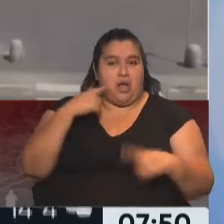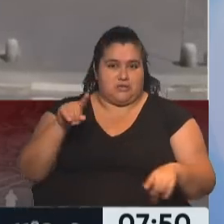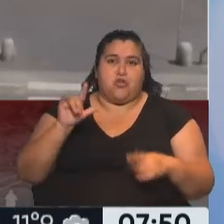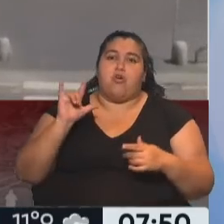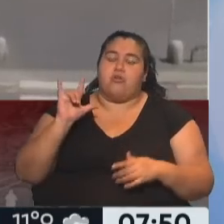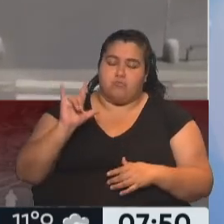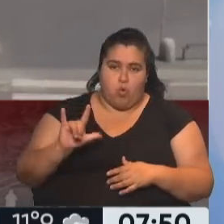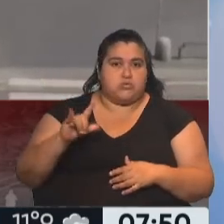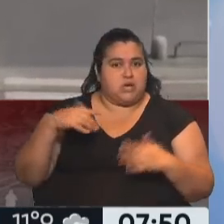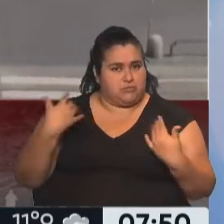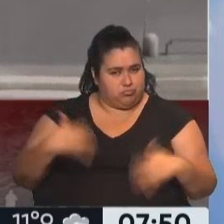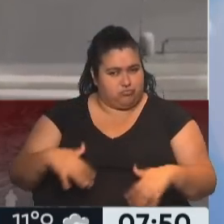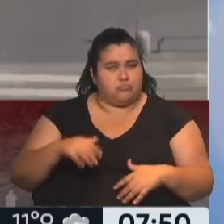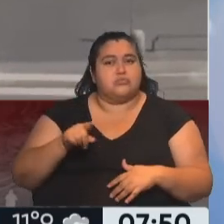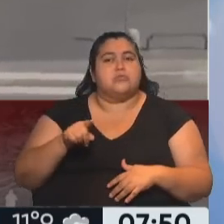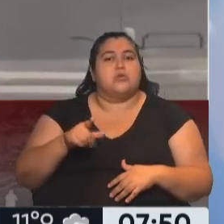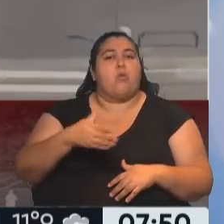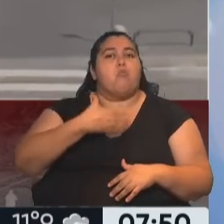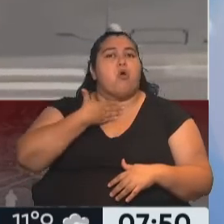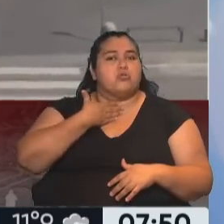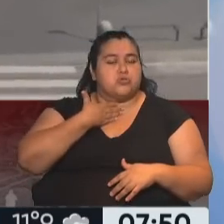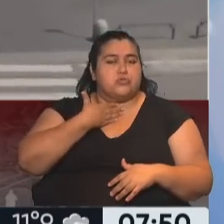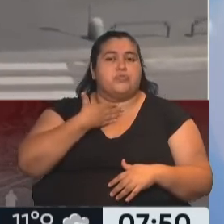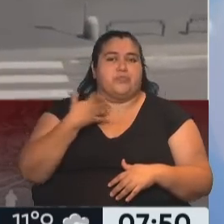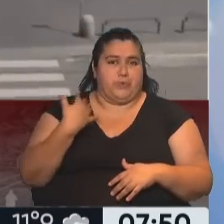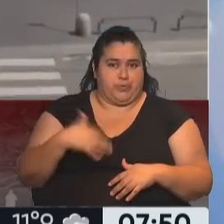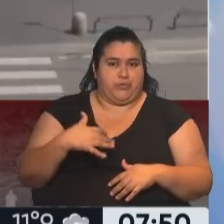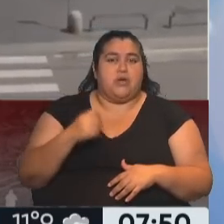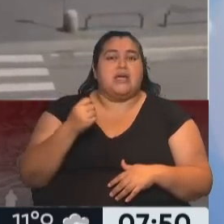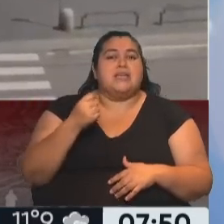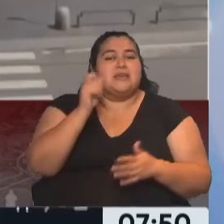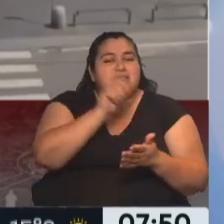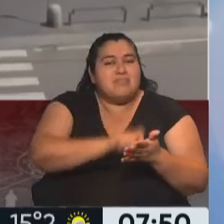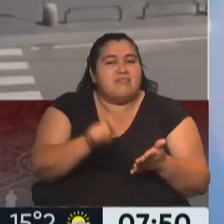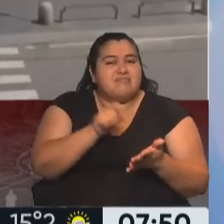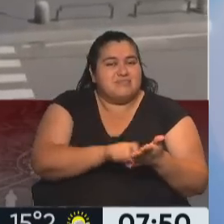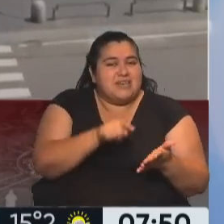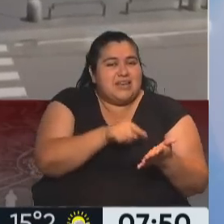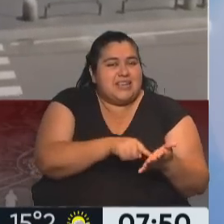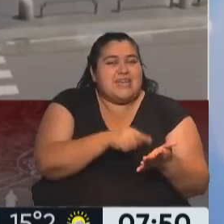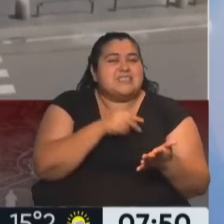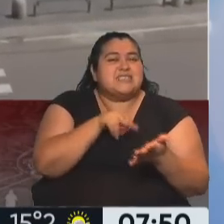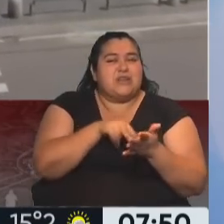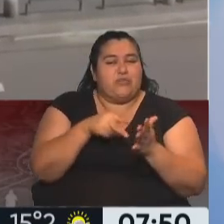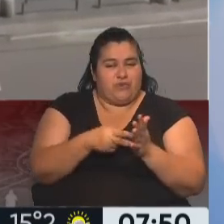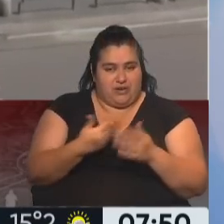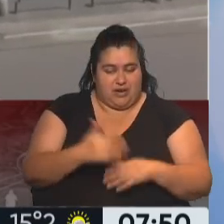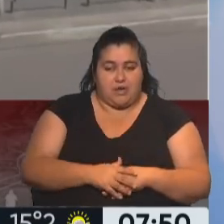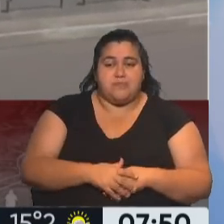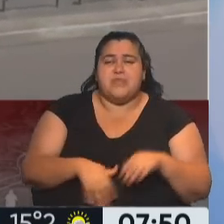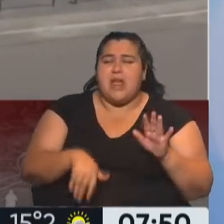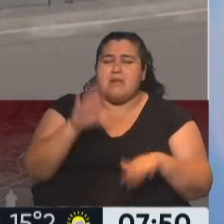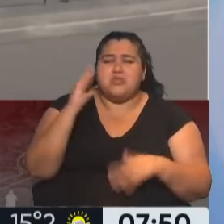una balada de mucha fuerza, la voz de Iorio y lo que dice la letra. Creo que la mayor riqueza